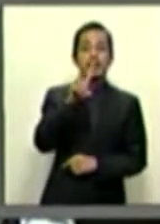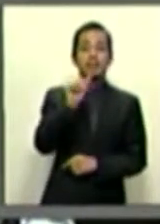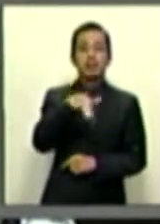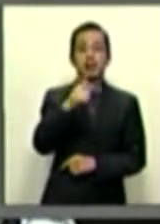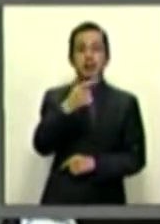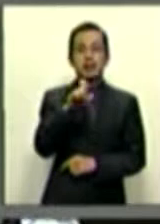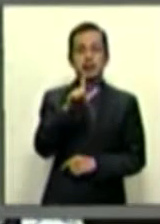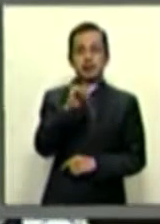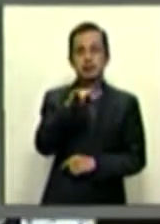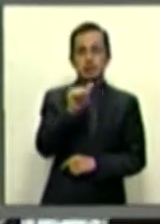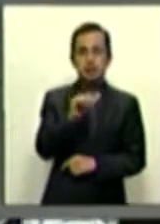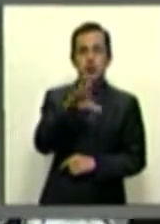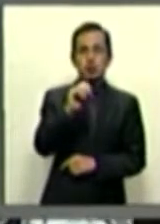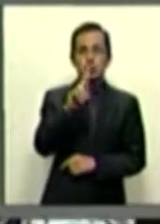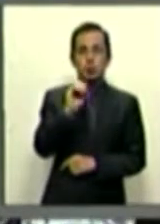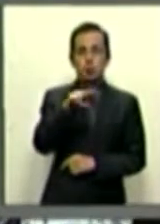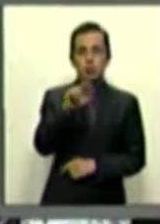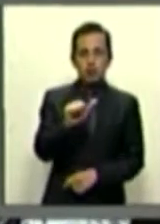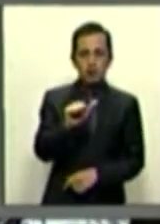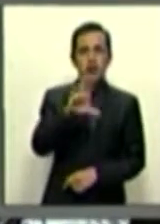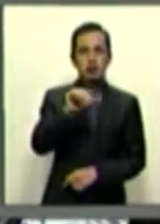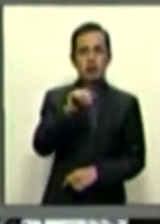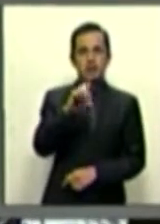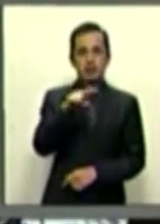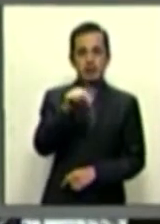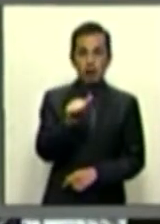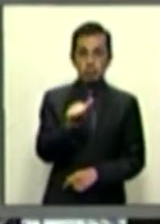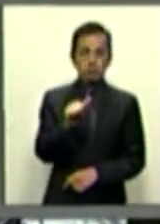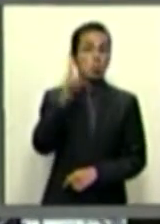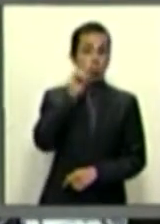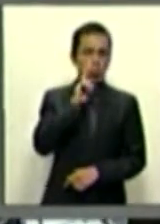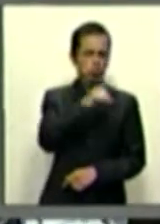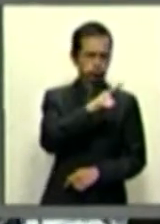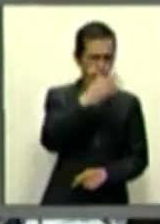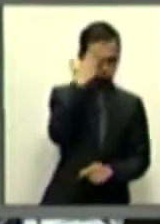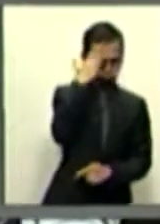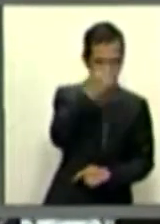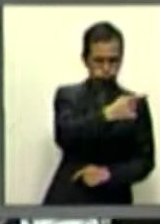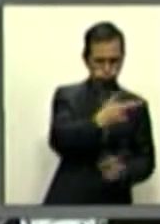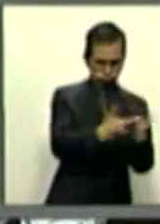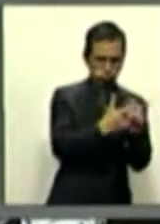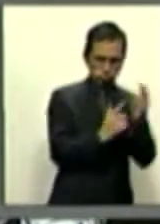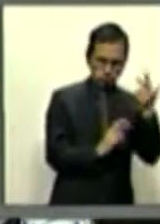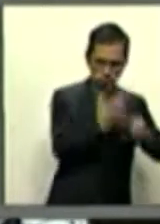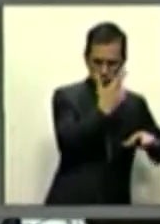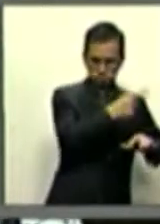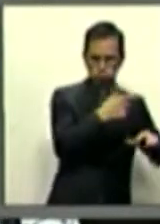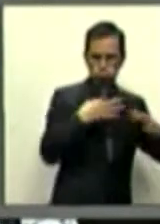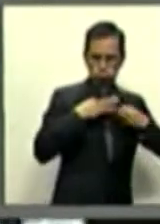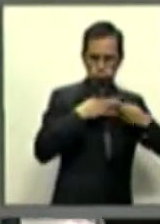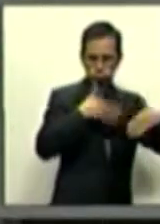Corona Cadena, líder de costureras, que aún vive y